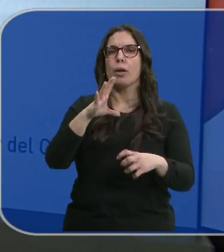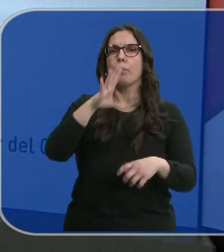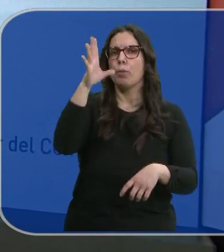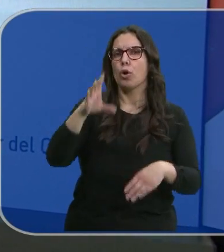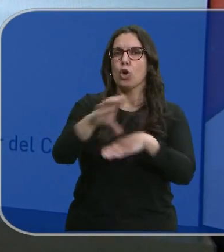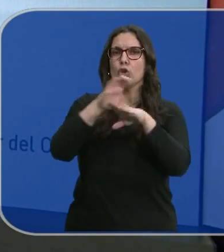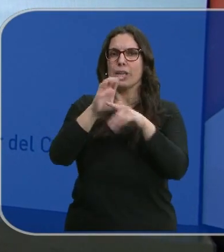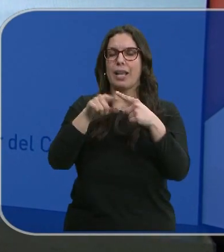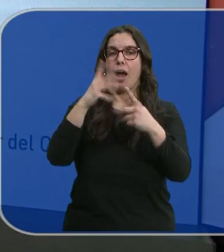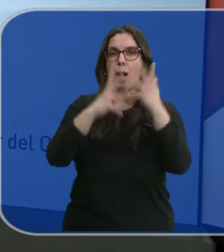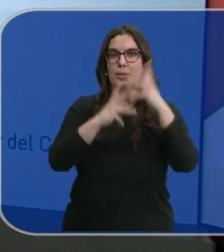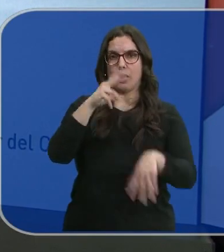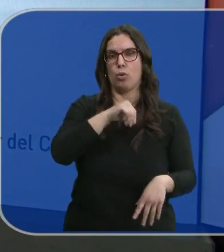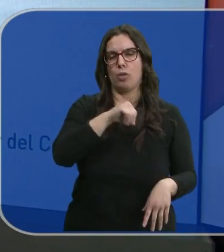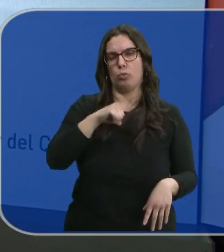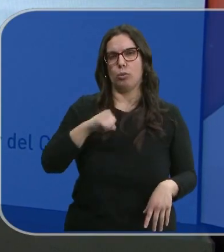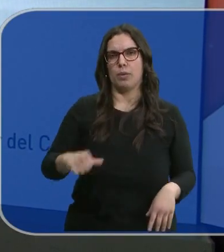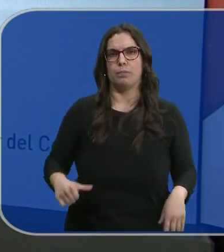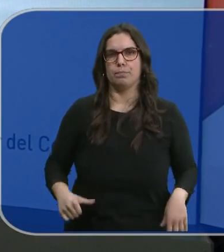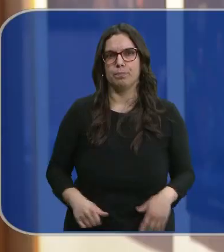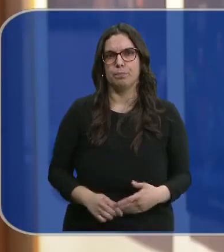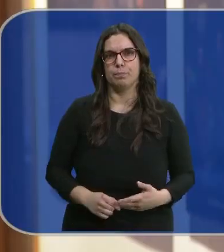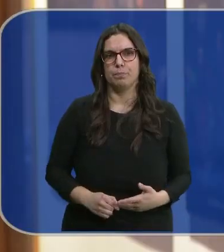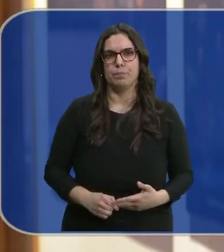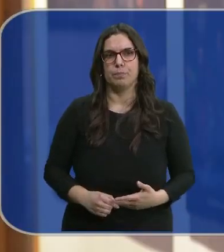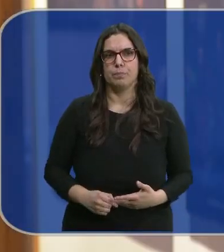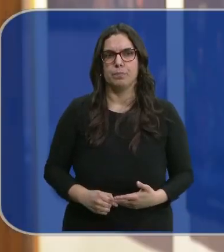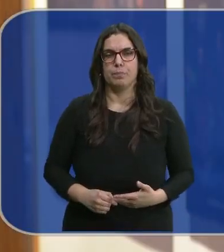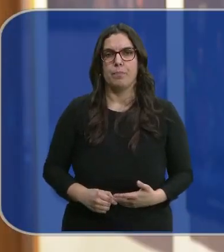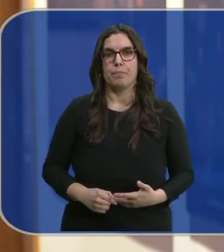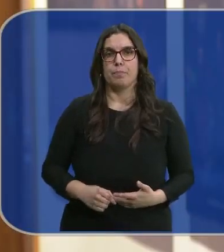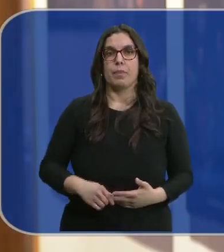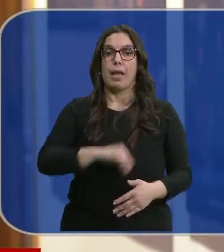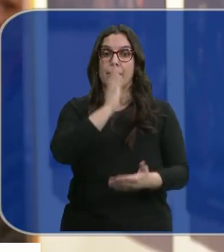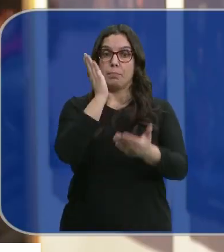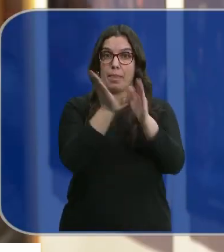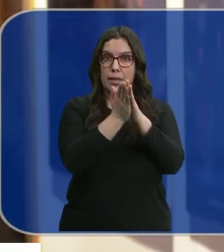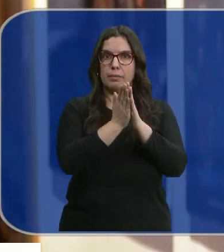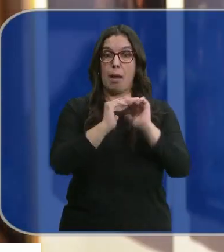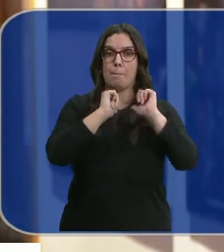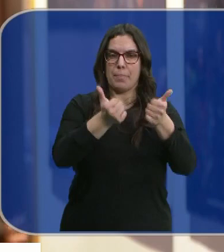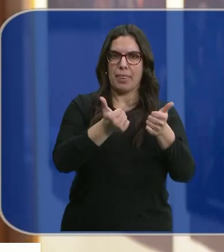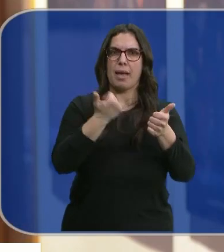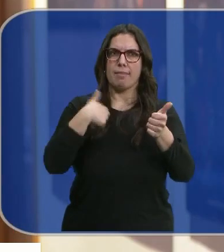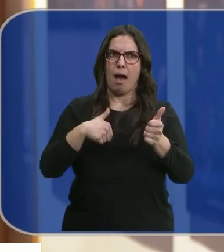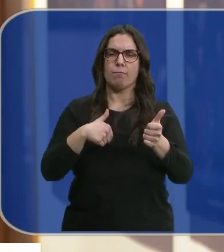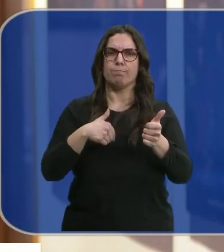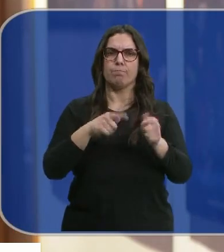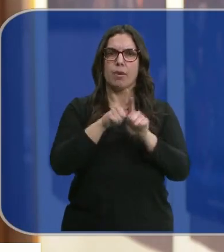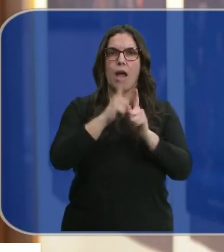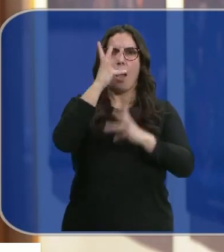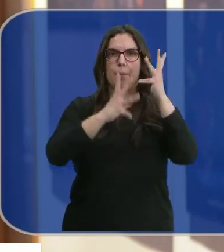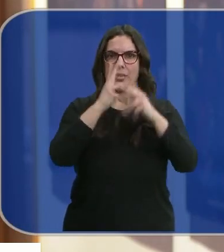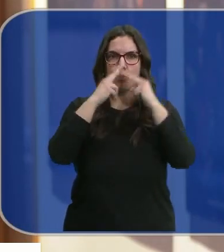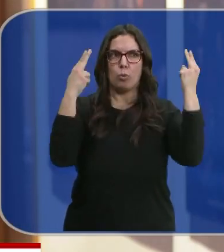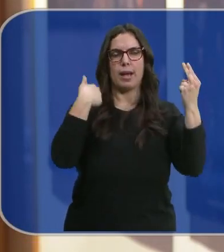las consejerías de Administración Autonómica. El inicio del expediente ya motiva y lleva a la